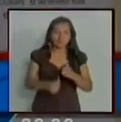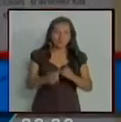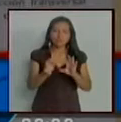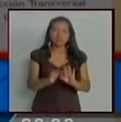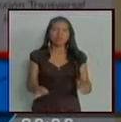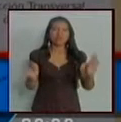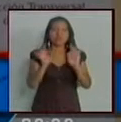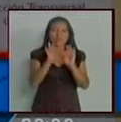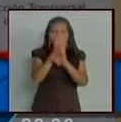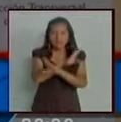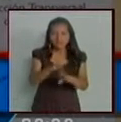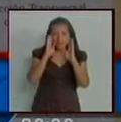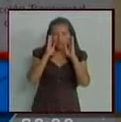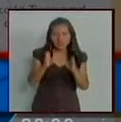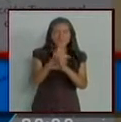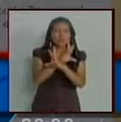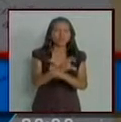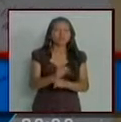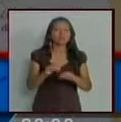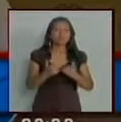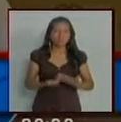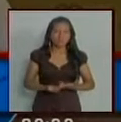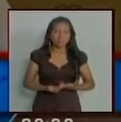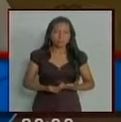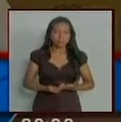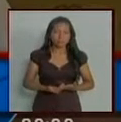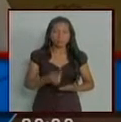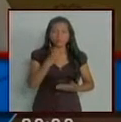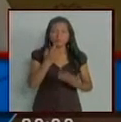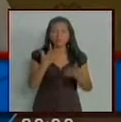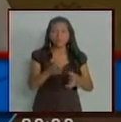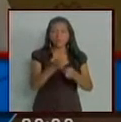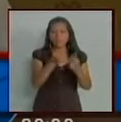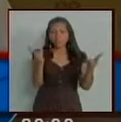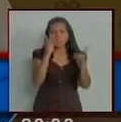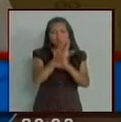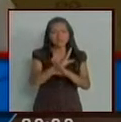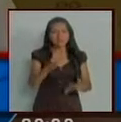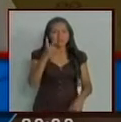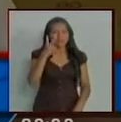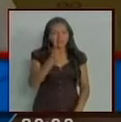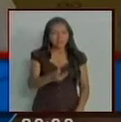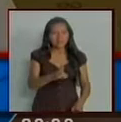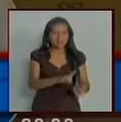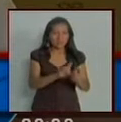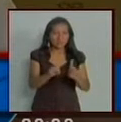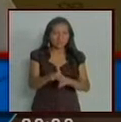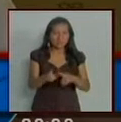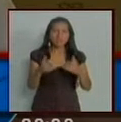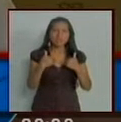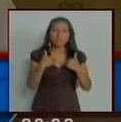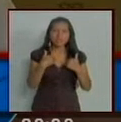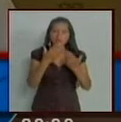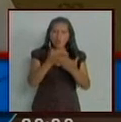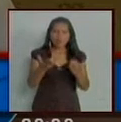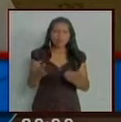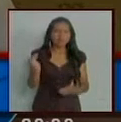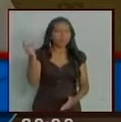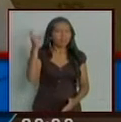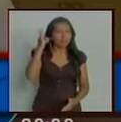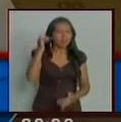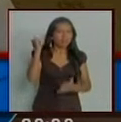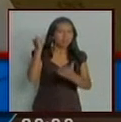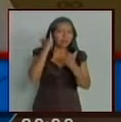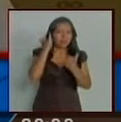estar pendiente de los niños y sus hábitos. Vemos muchos niños también que vienen con cuerpos extraños, y